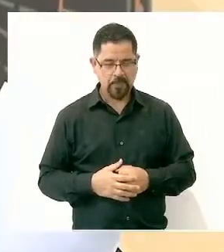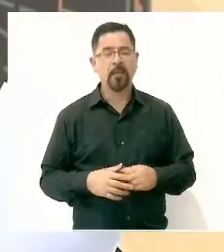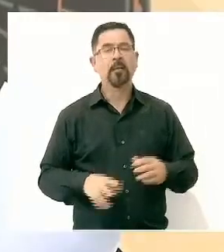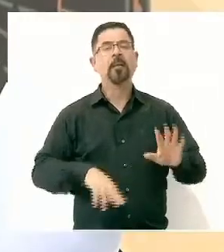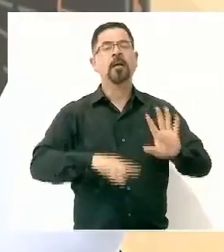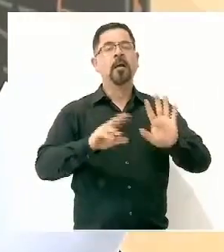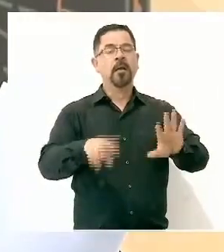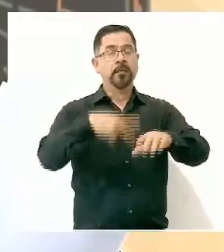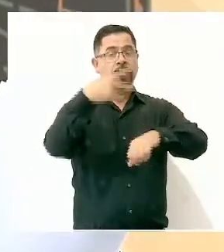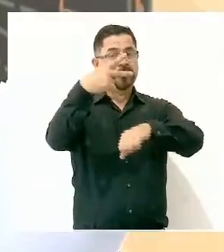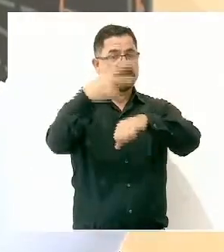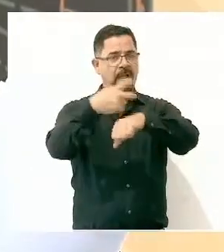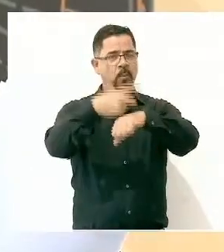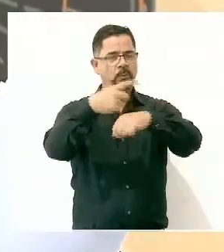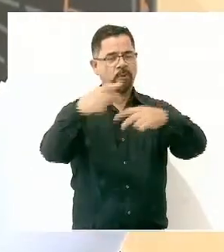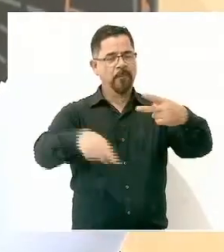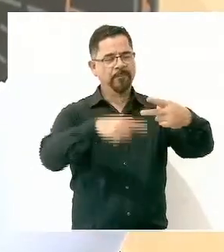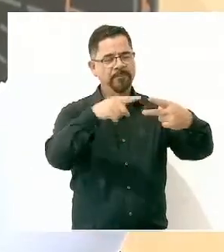Segunda acción,